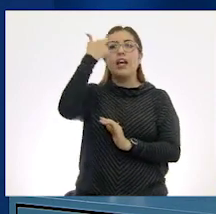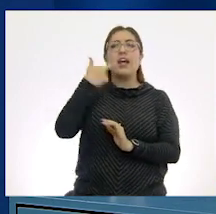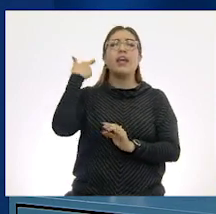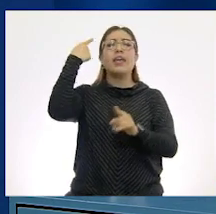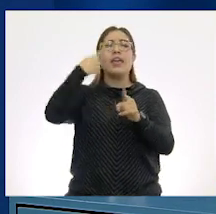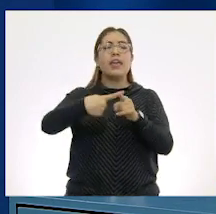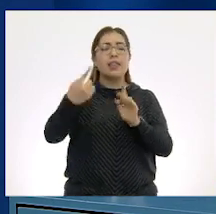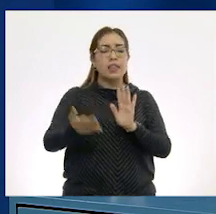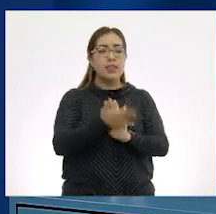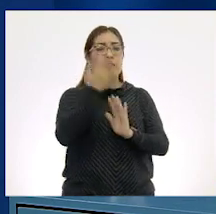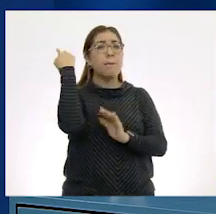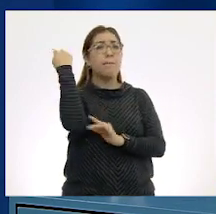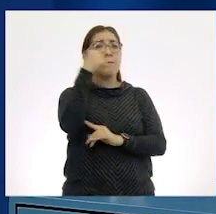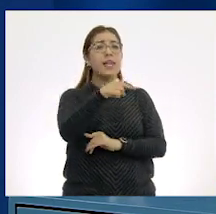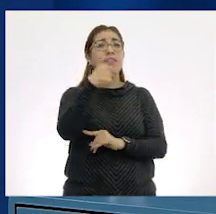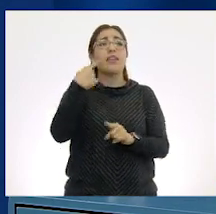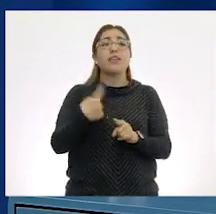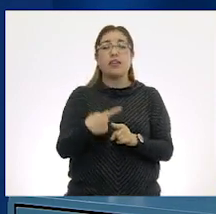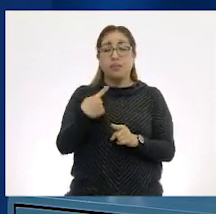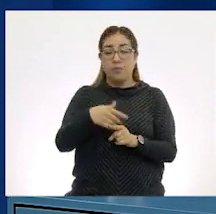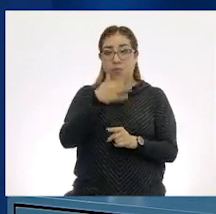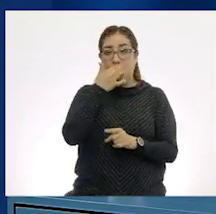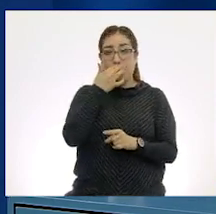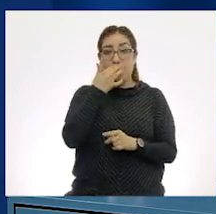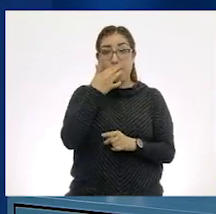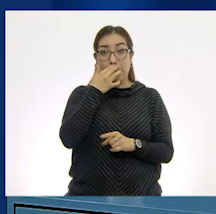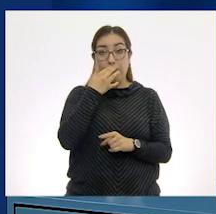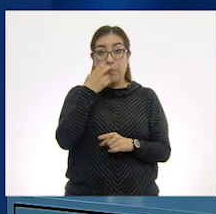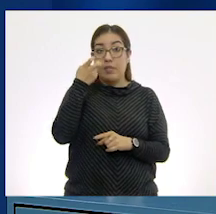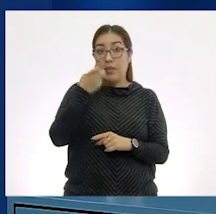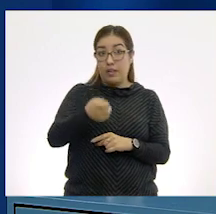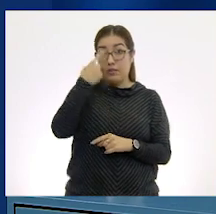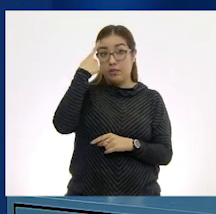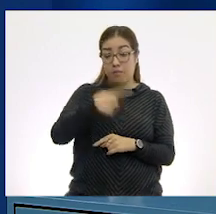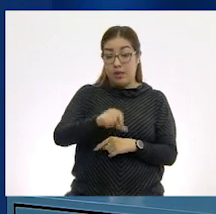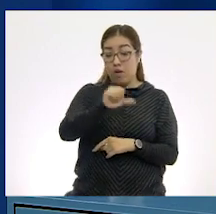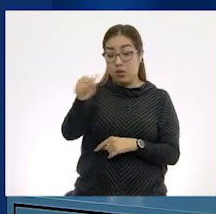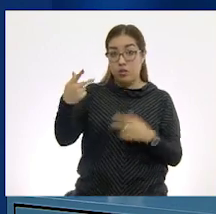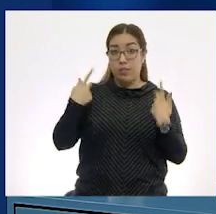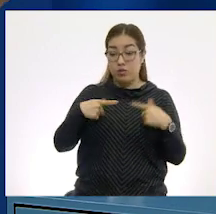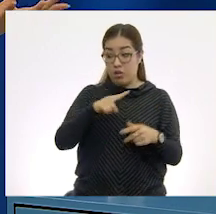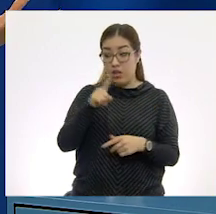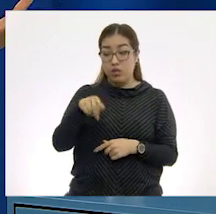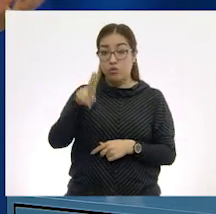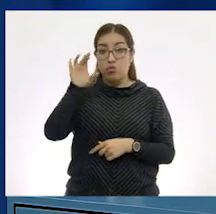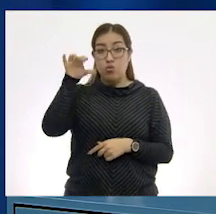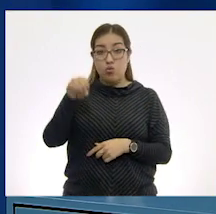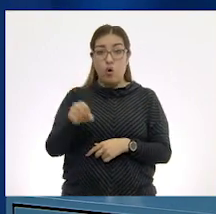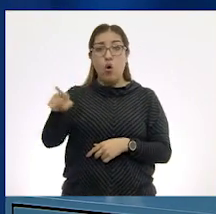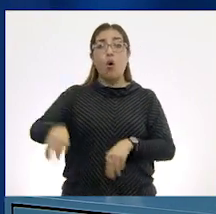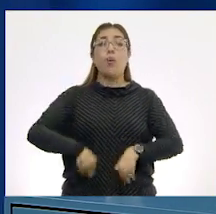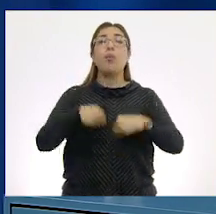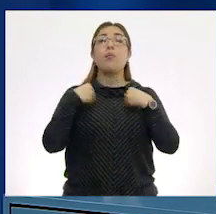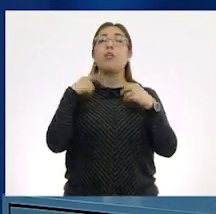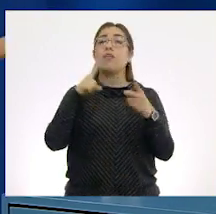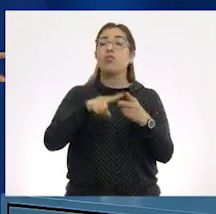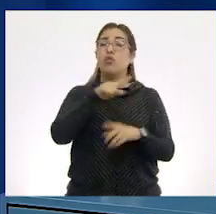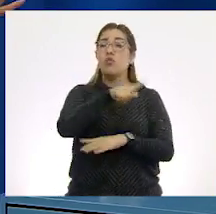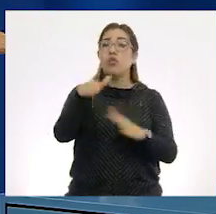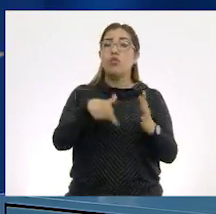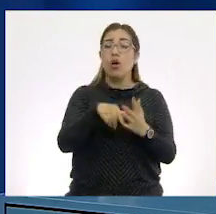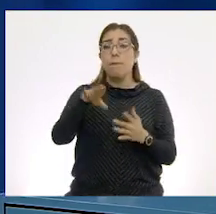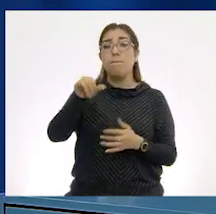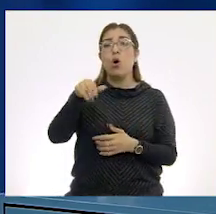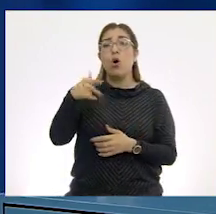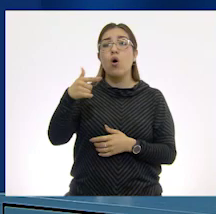edificar. La muralla fue construida para evitar el paso a los hunos, que vivían en Mongolia. Y como tribu